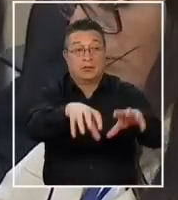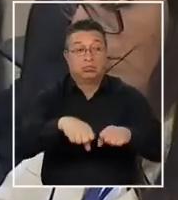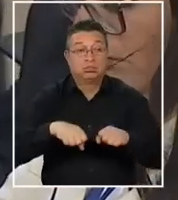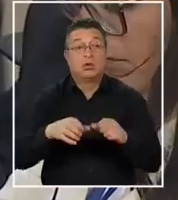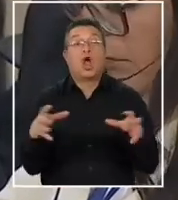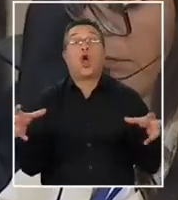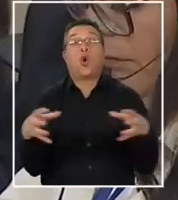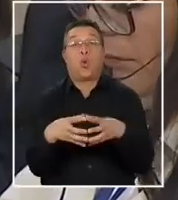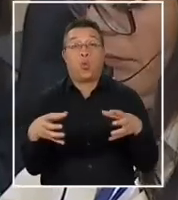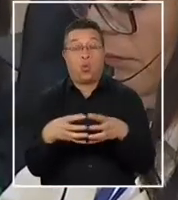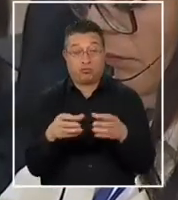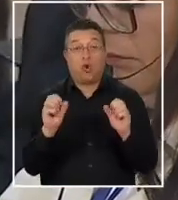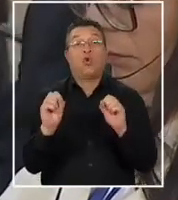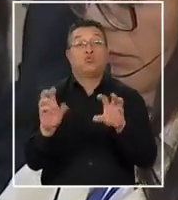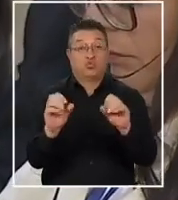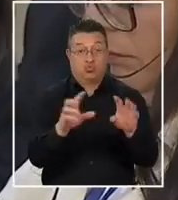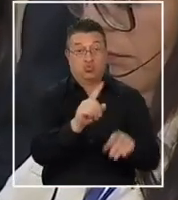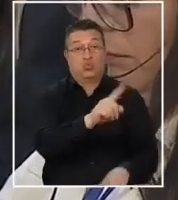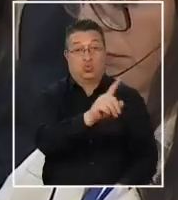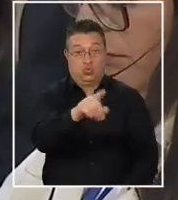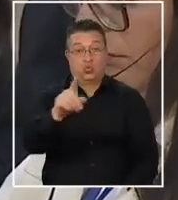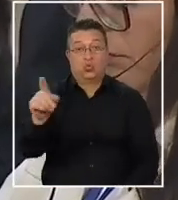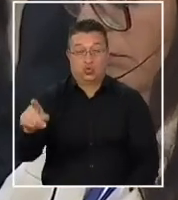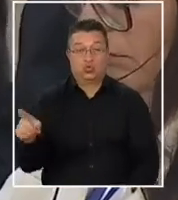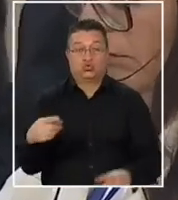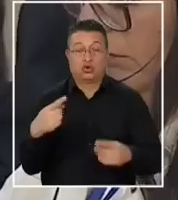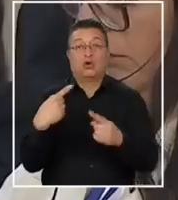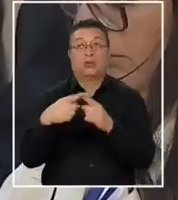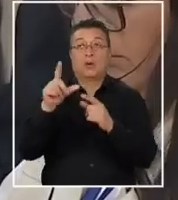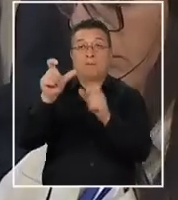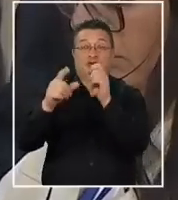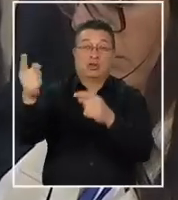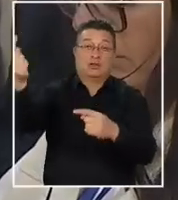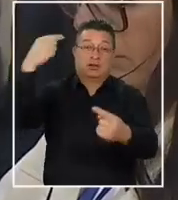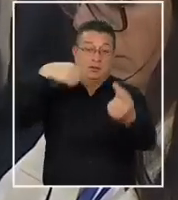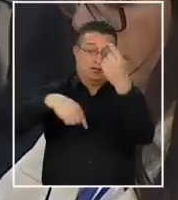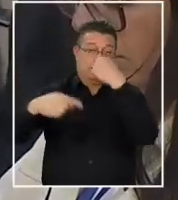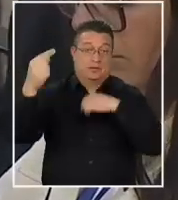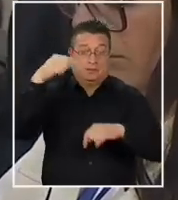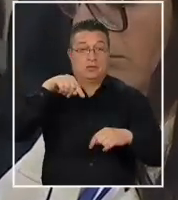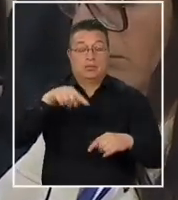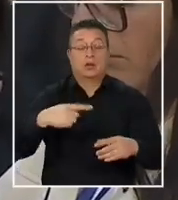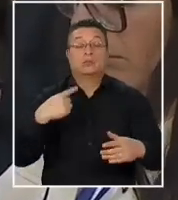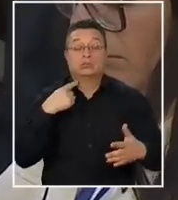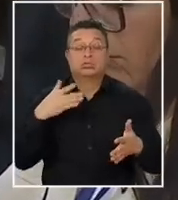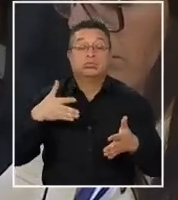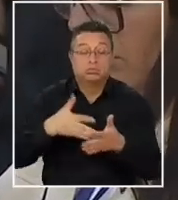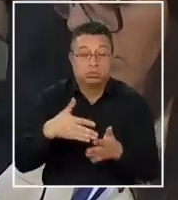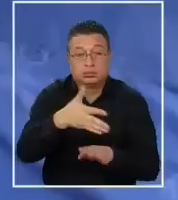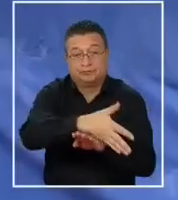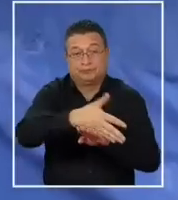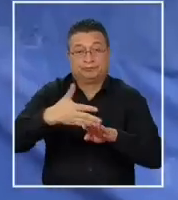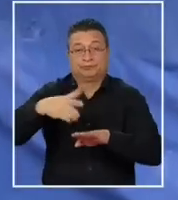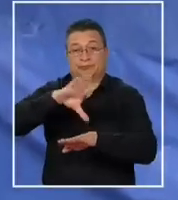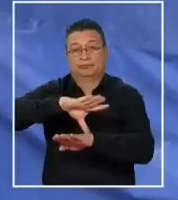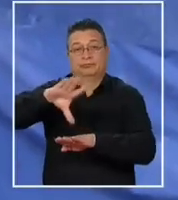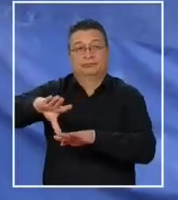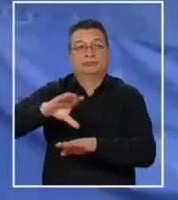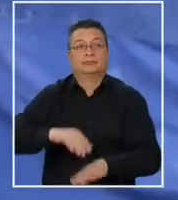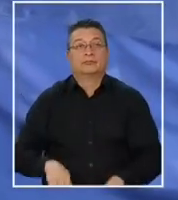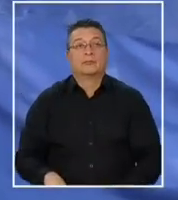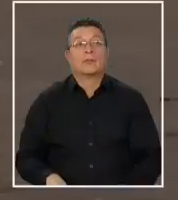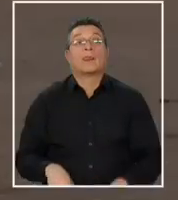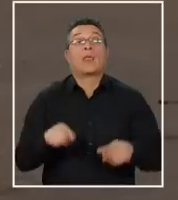grupo bastante importante de migrantes que están justamente varados en la frontera. Sería